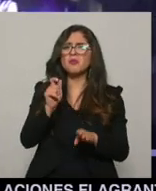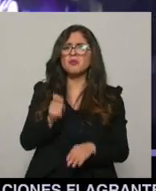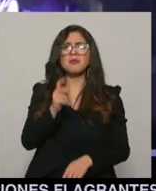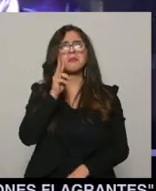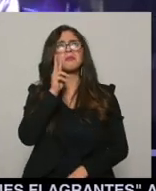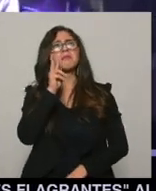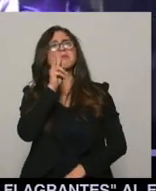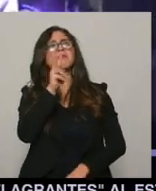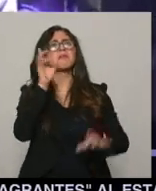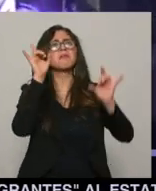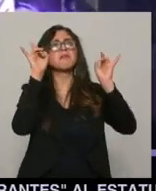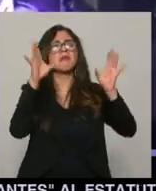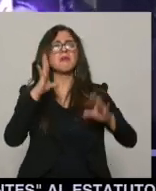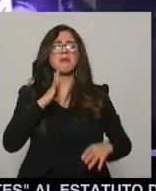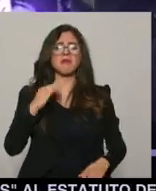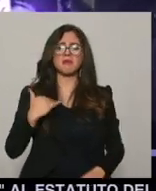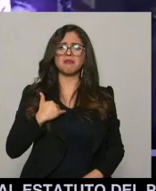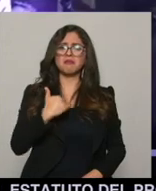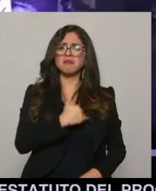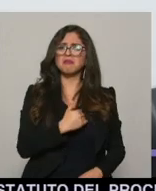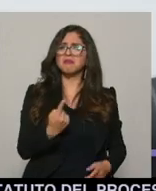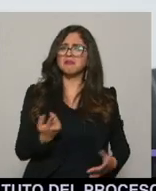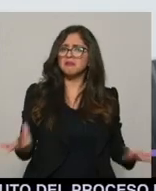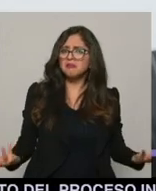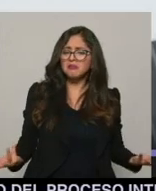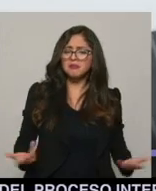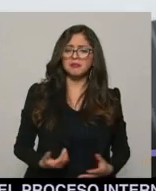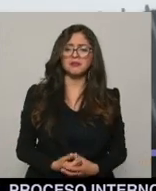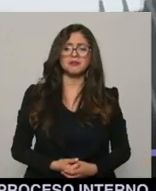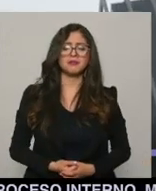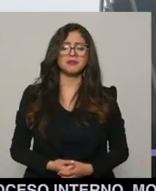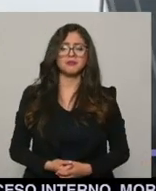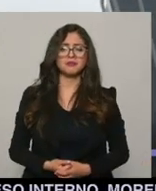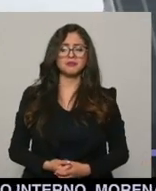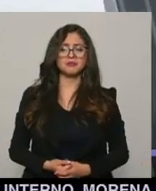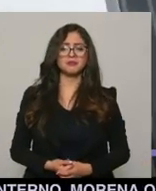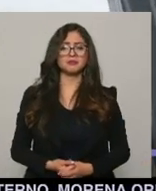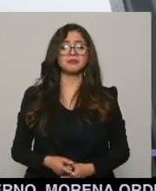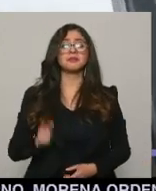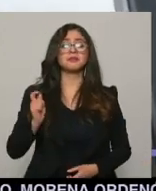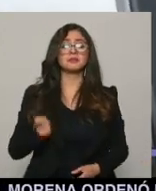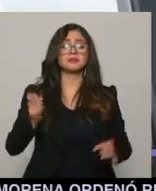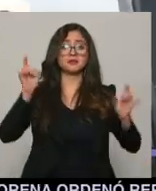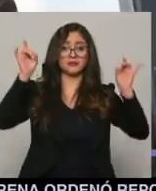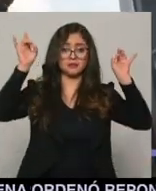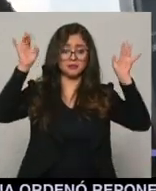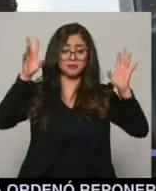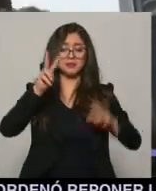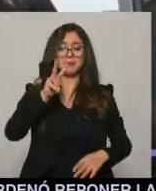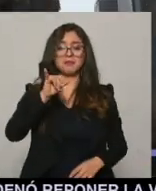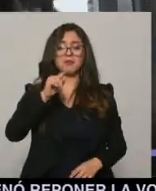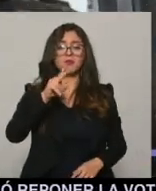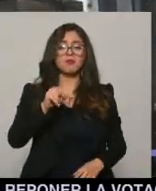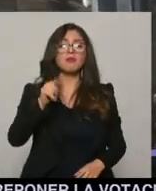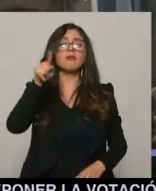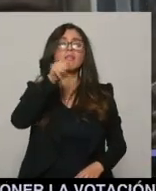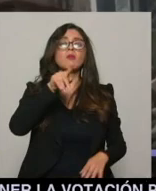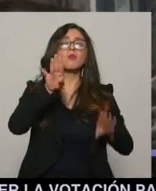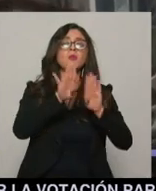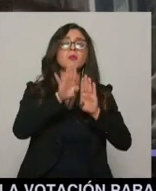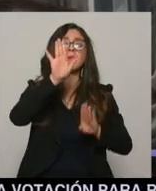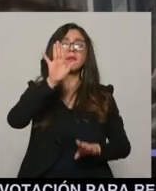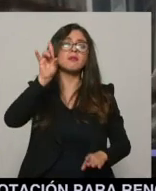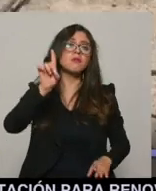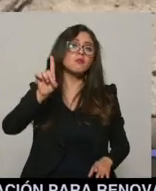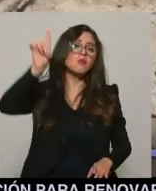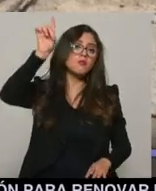senos? Porque en realidad la Victoria alada es una deidad griega, porque hay que tomar en cuenta